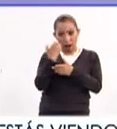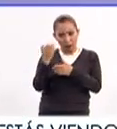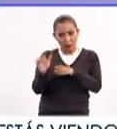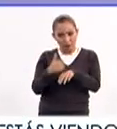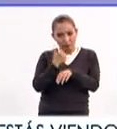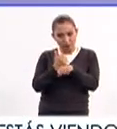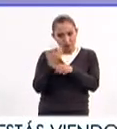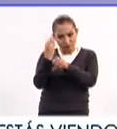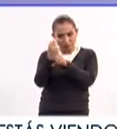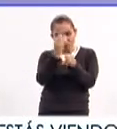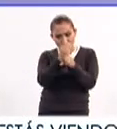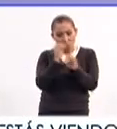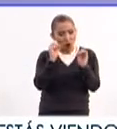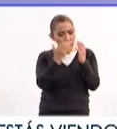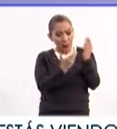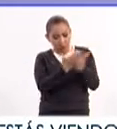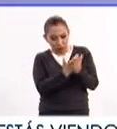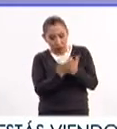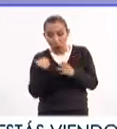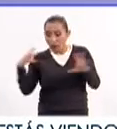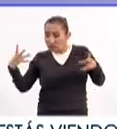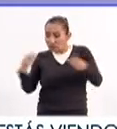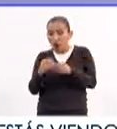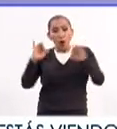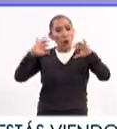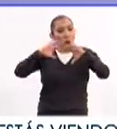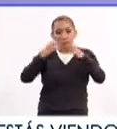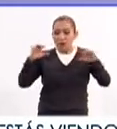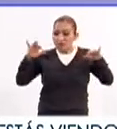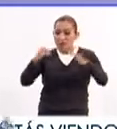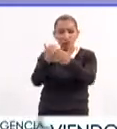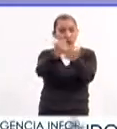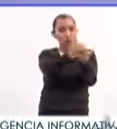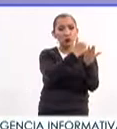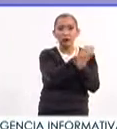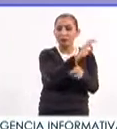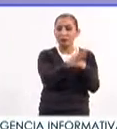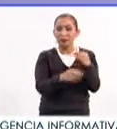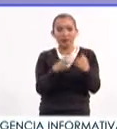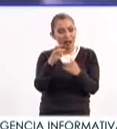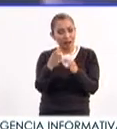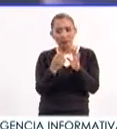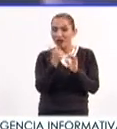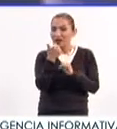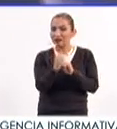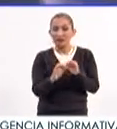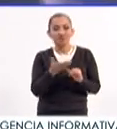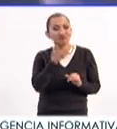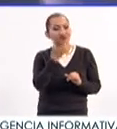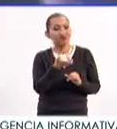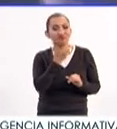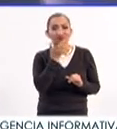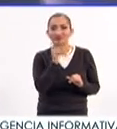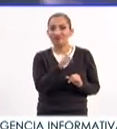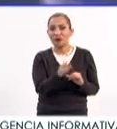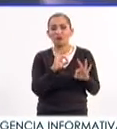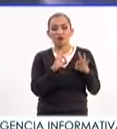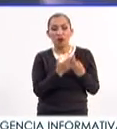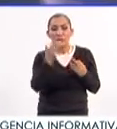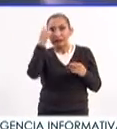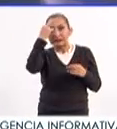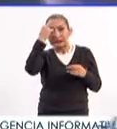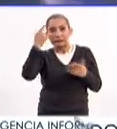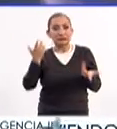necesita alguna reparación o algún servicio, se junta la comunidad y se ayudan todos entre todos. Es el reflejo de esta forma de